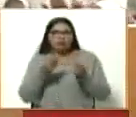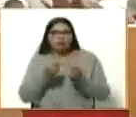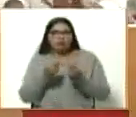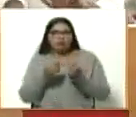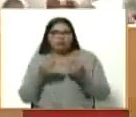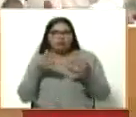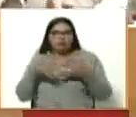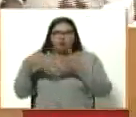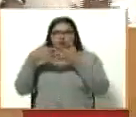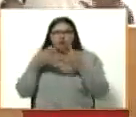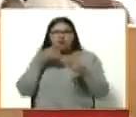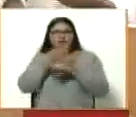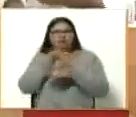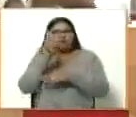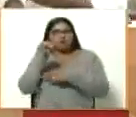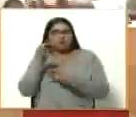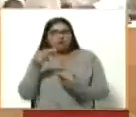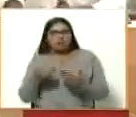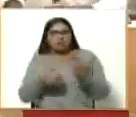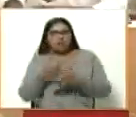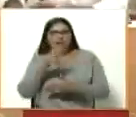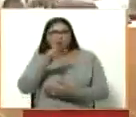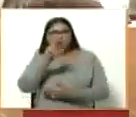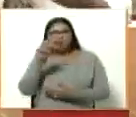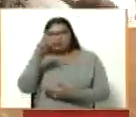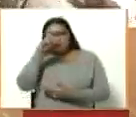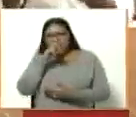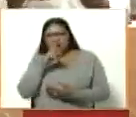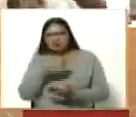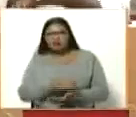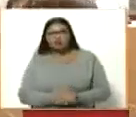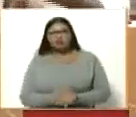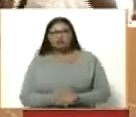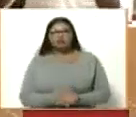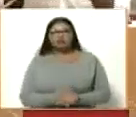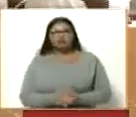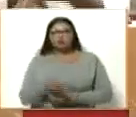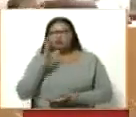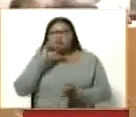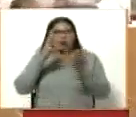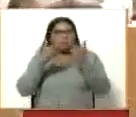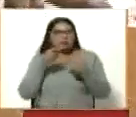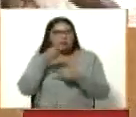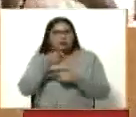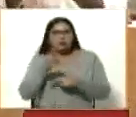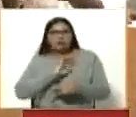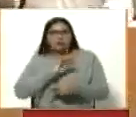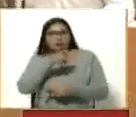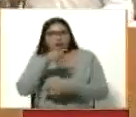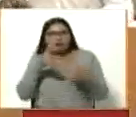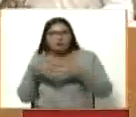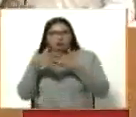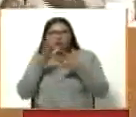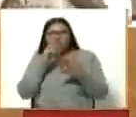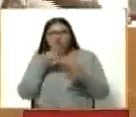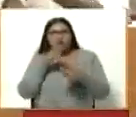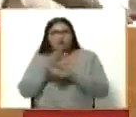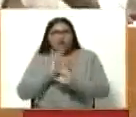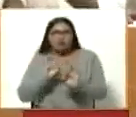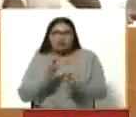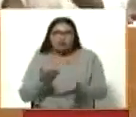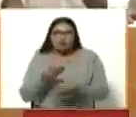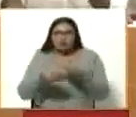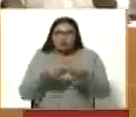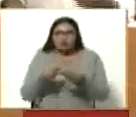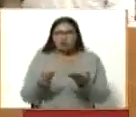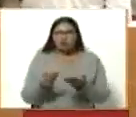porque él no ha ido a Estados Unidos. Más de 30 años, no tiene empresas allá, no tiene propiedades. No ha ido para allá. Suiza le levantó